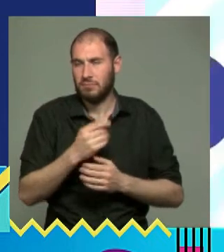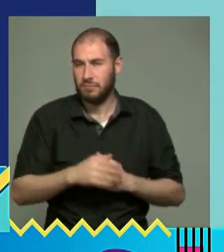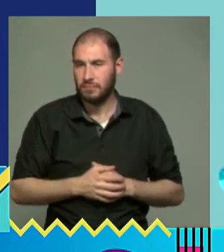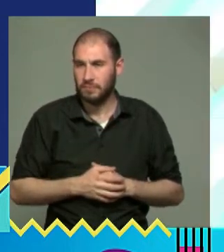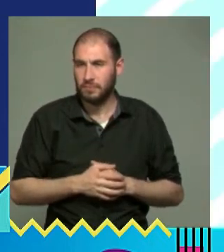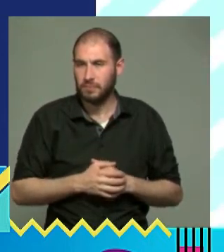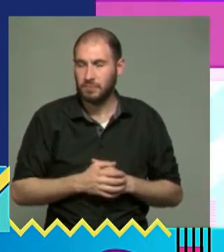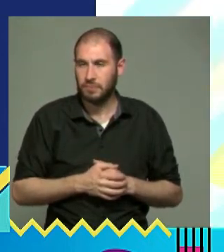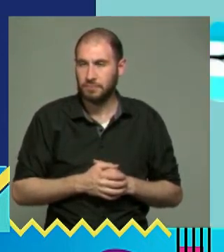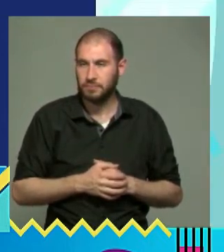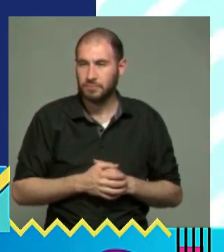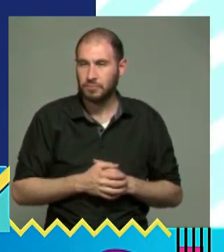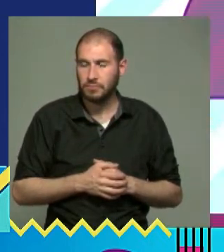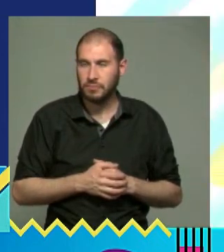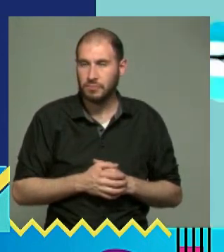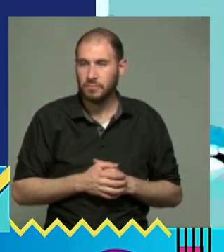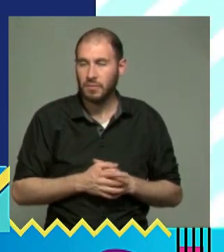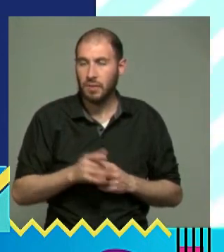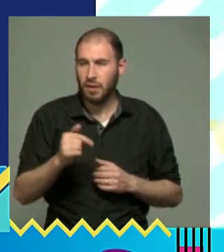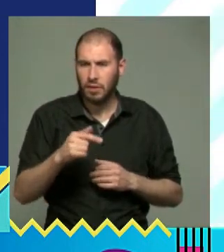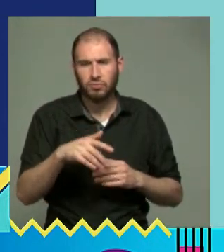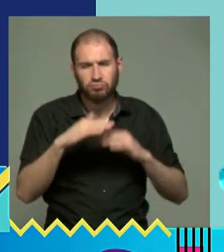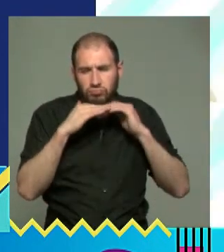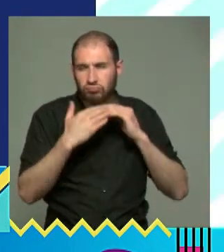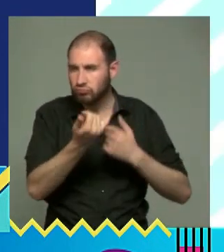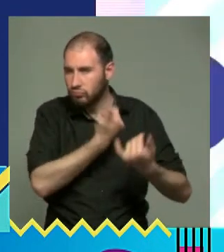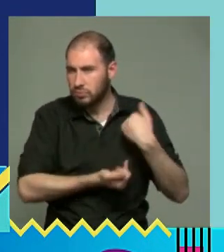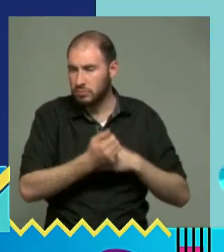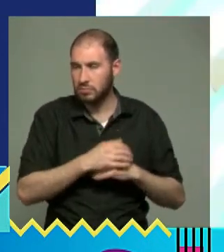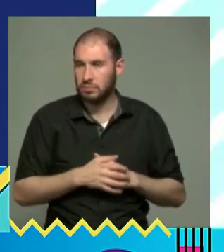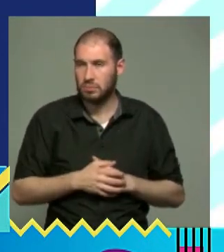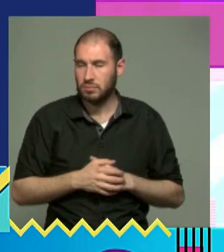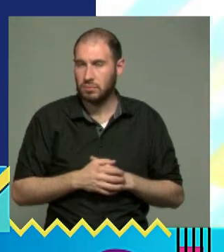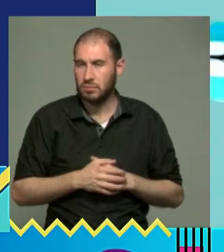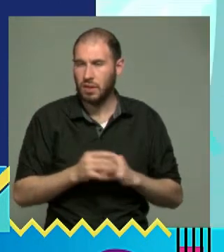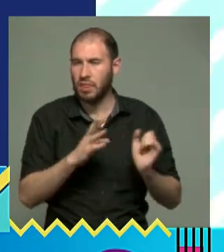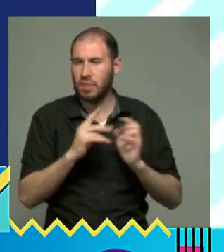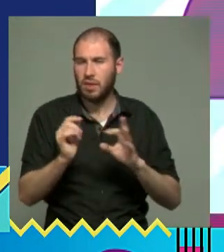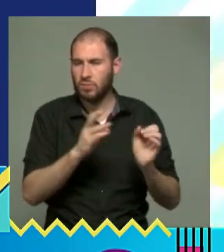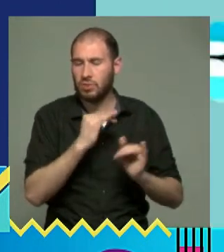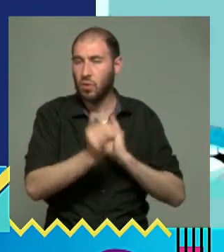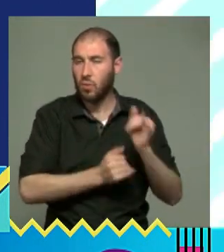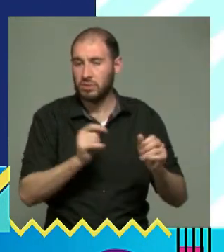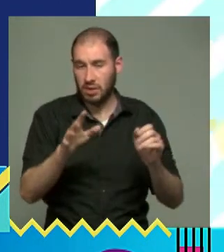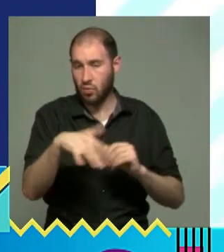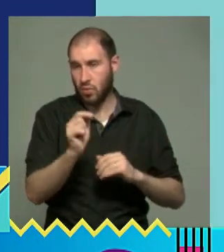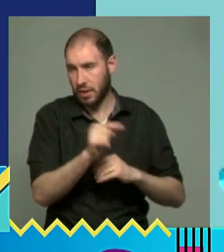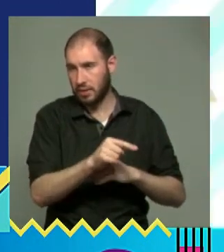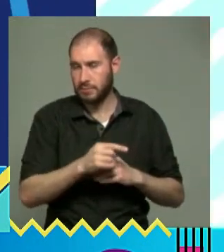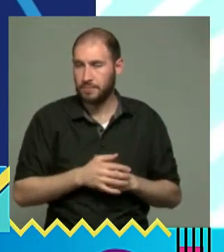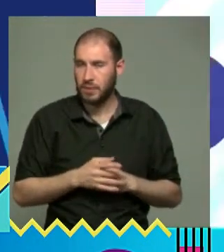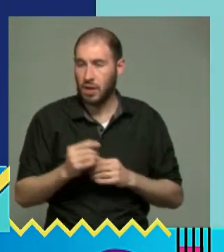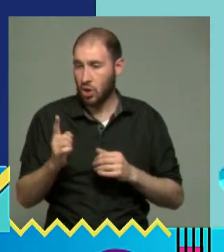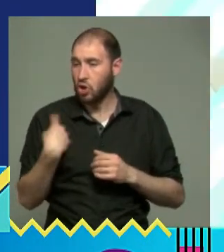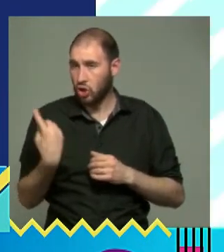digamos. Entonces, estaba escuchando un poco recién la discusión que se planteaba en el piso y